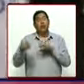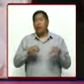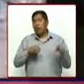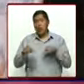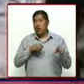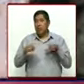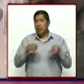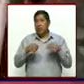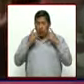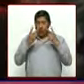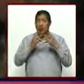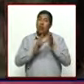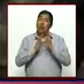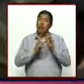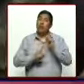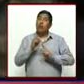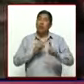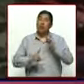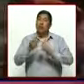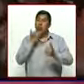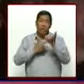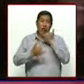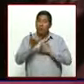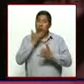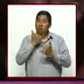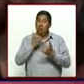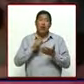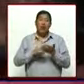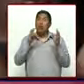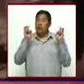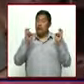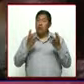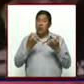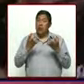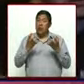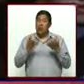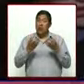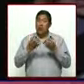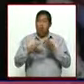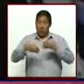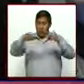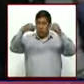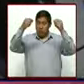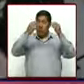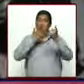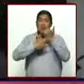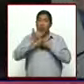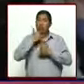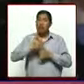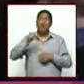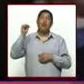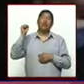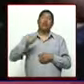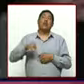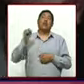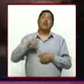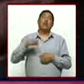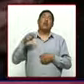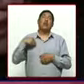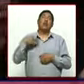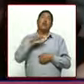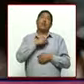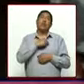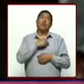aconteciendo. A ver, vamos a hablar con algunos de ellos. Perdón, en este caso, ¿ustedes tienen ceniza que representa lo que está pasando? Así es, bueno,